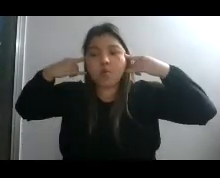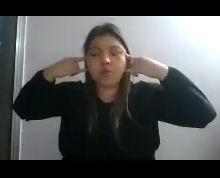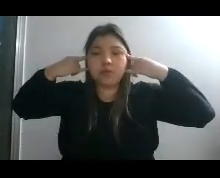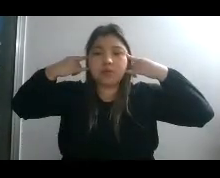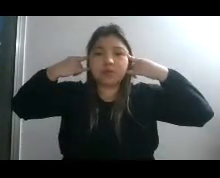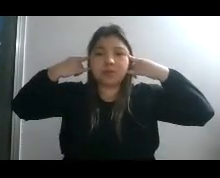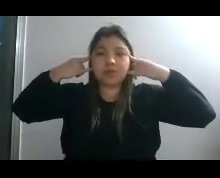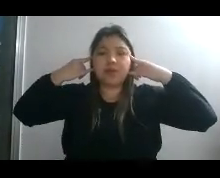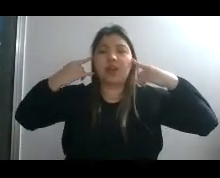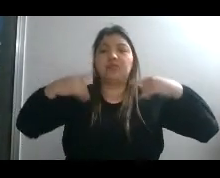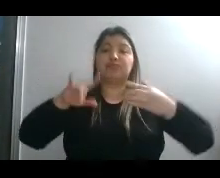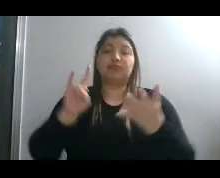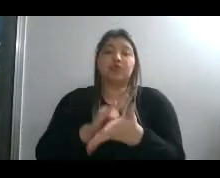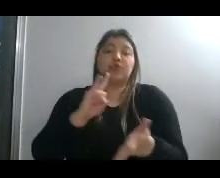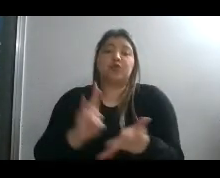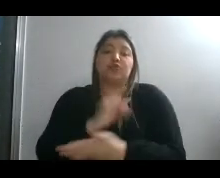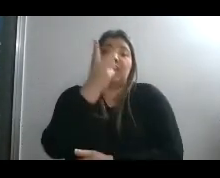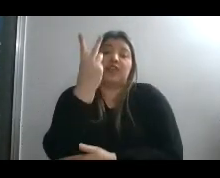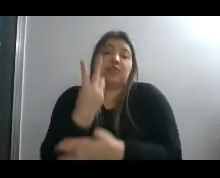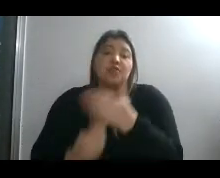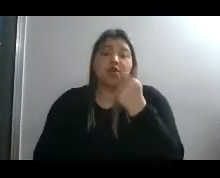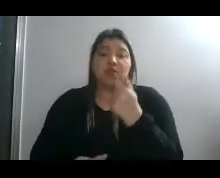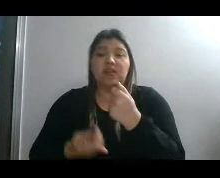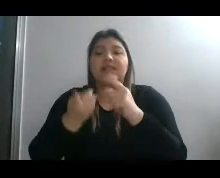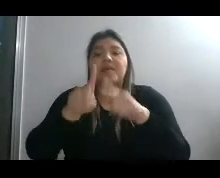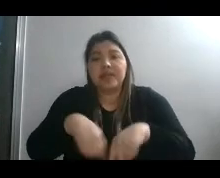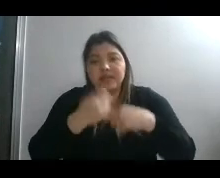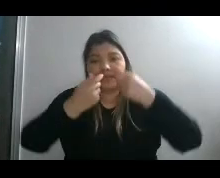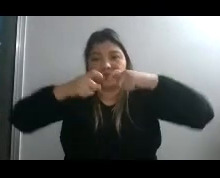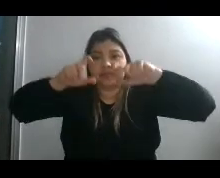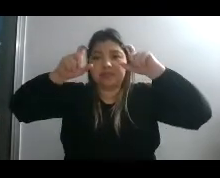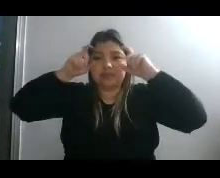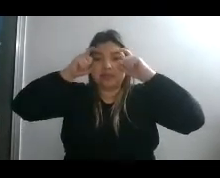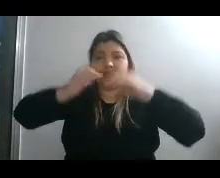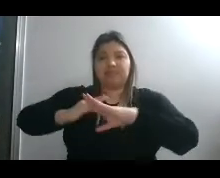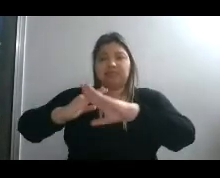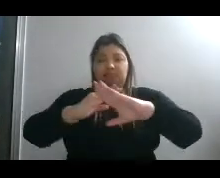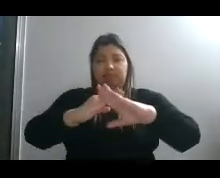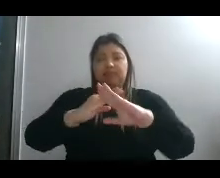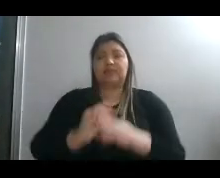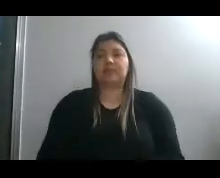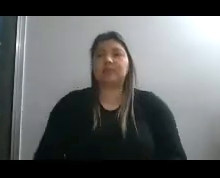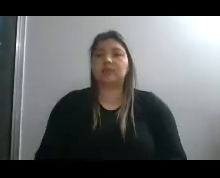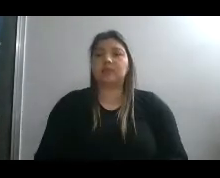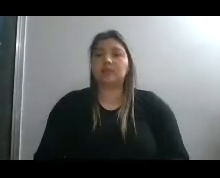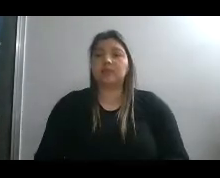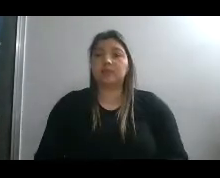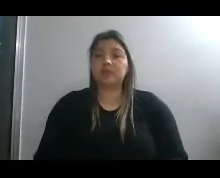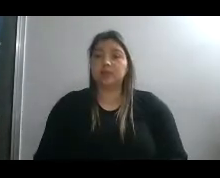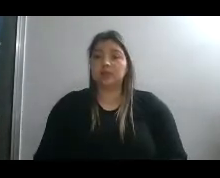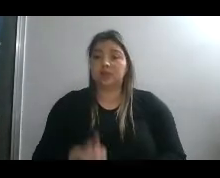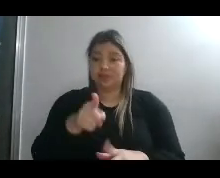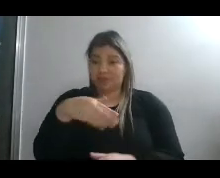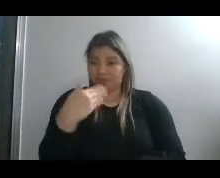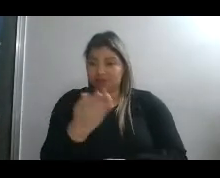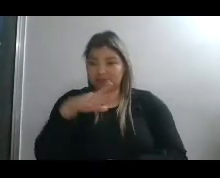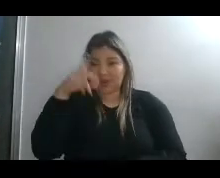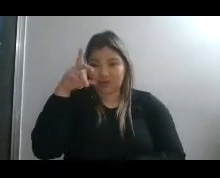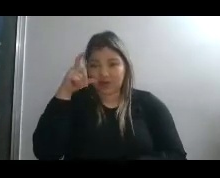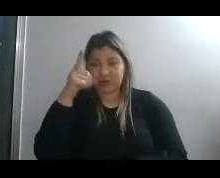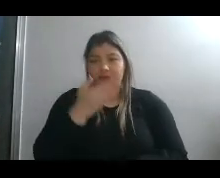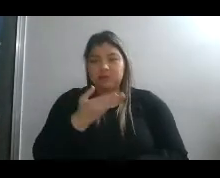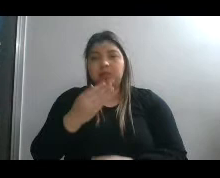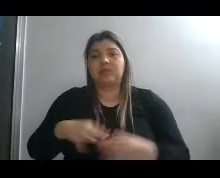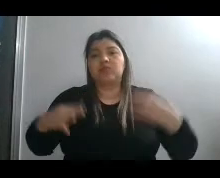la mascarilla convencional y las gafas de seguridad. Las batas antifluidos se deben